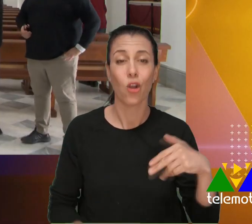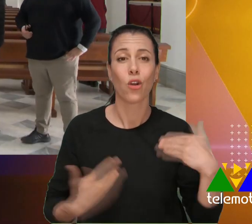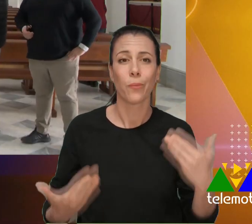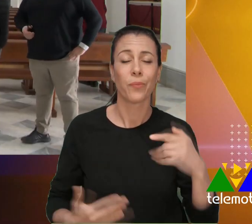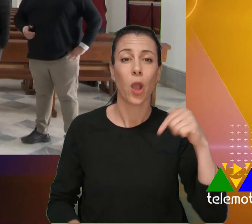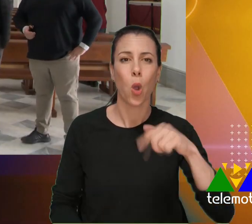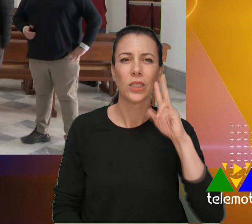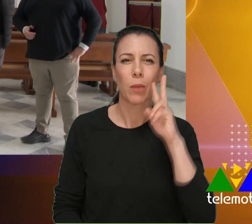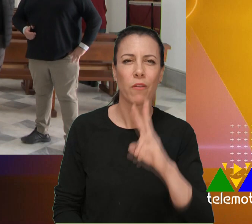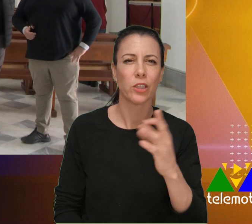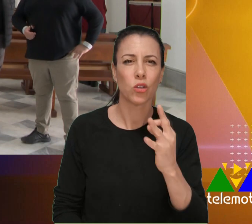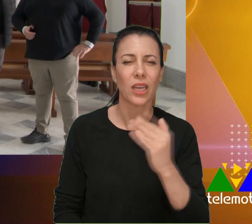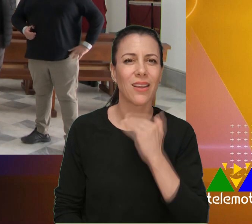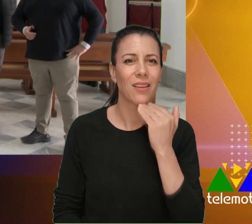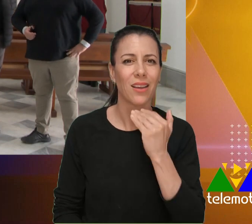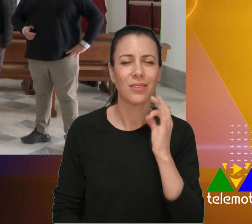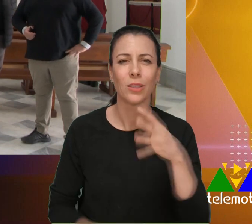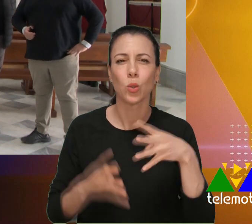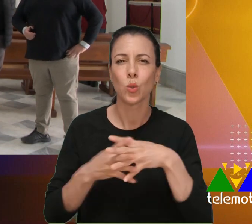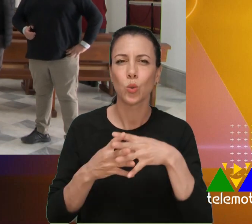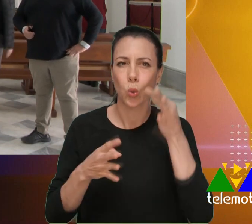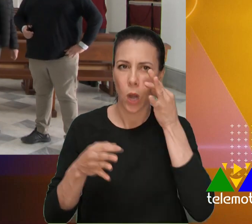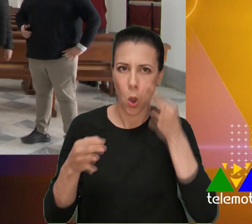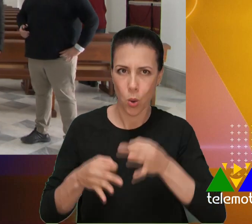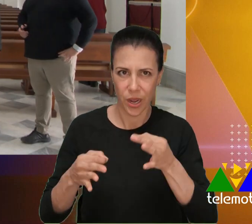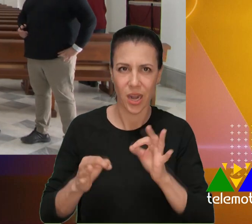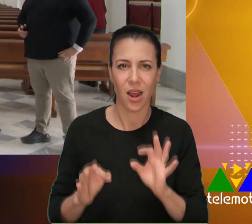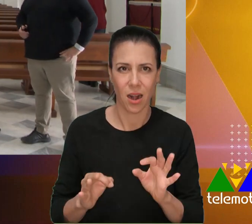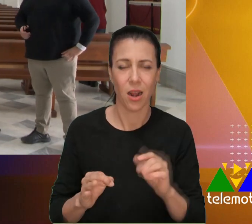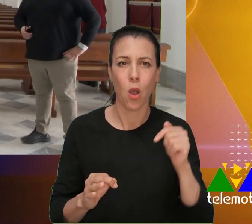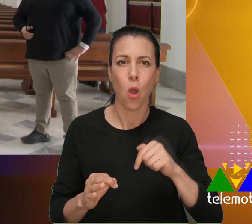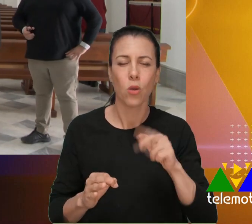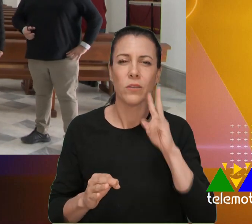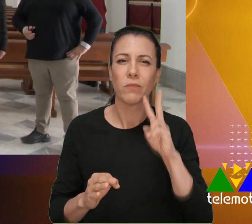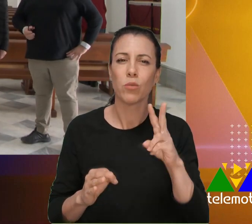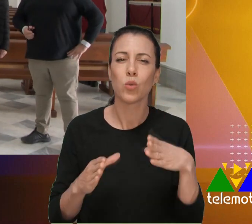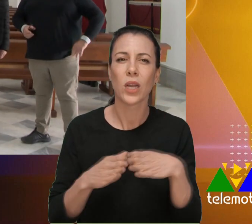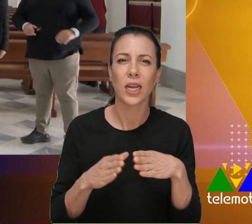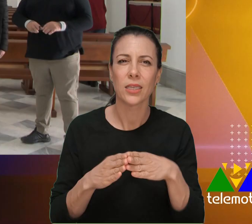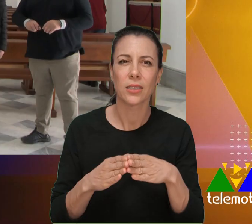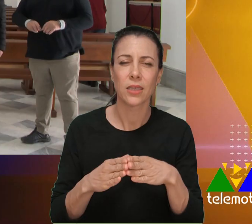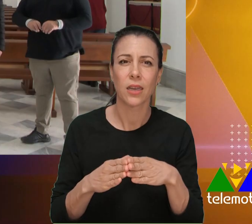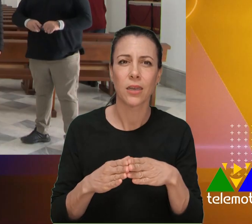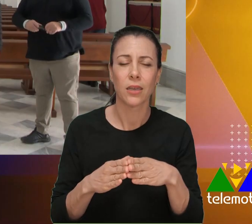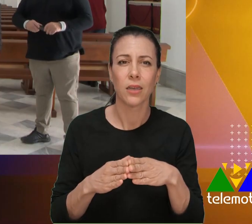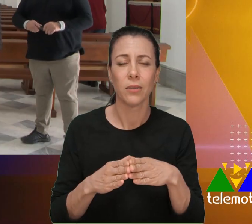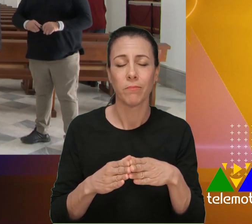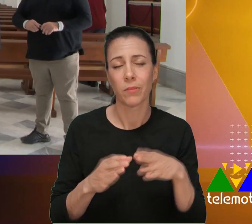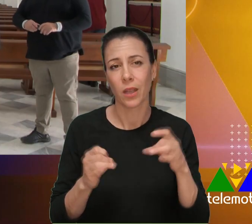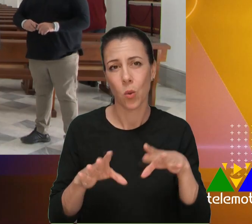viendo hoy es pues prácticamente la estructura original. Es decir, hoy es una iglesia que, como